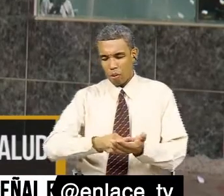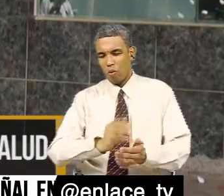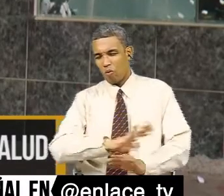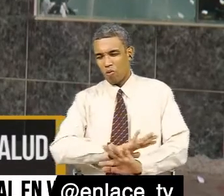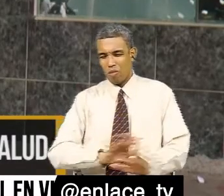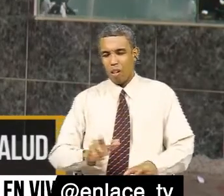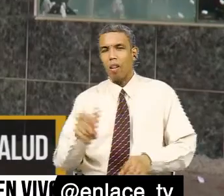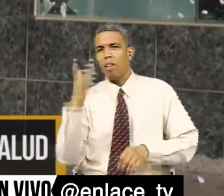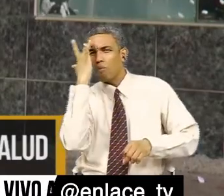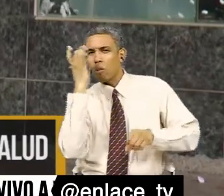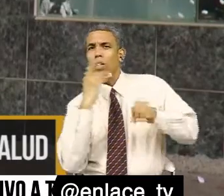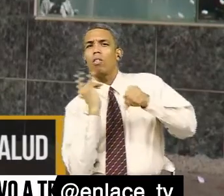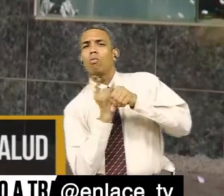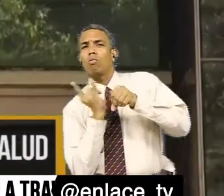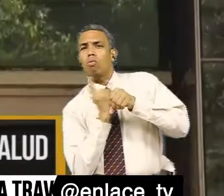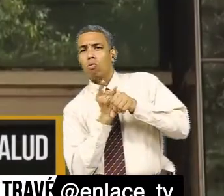compromiso